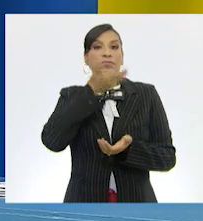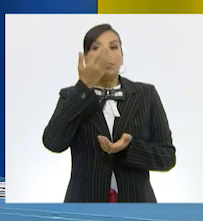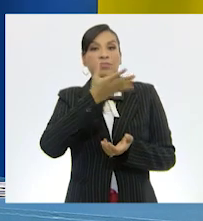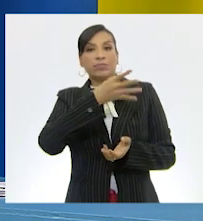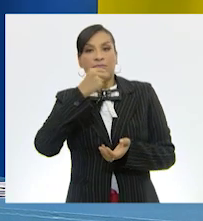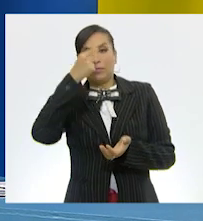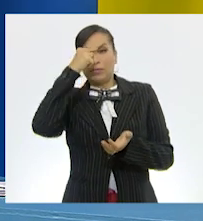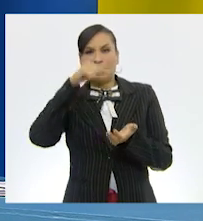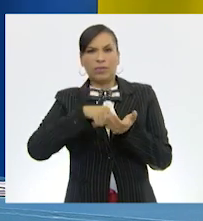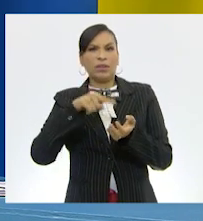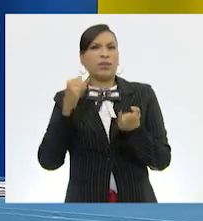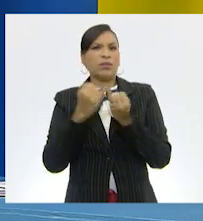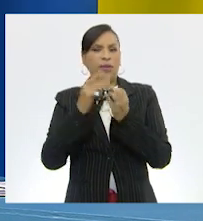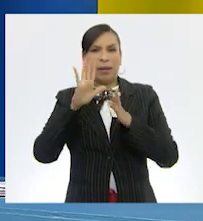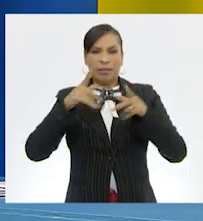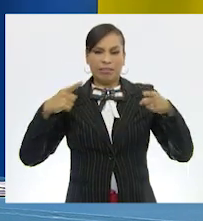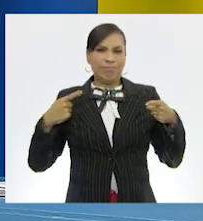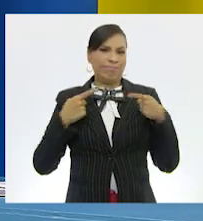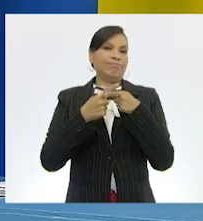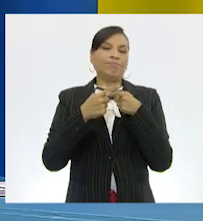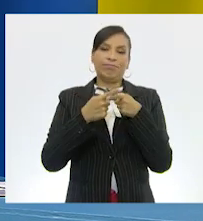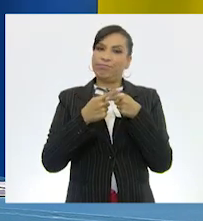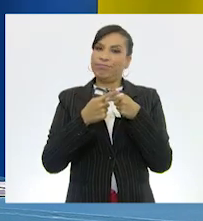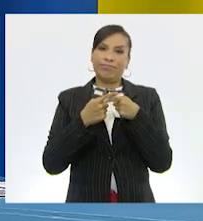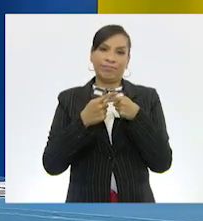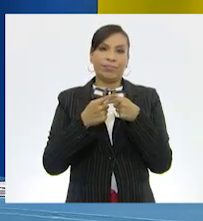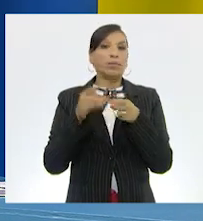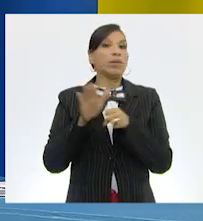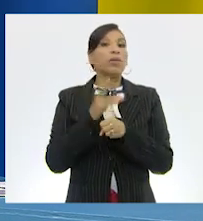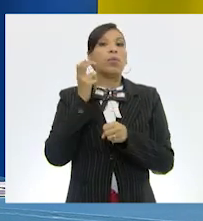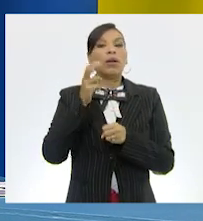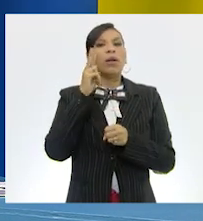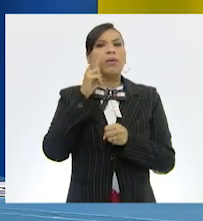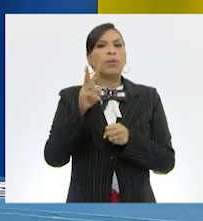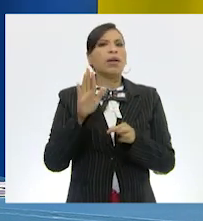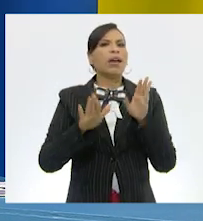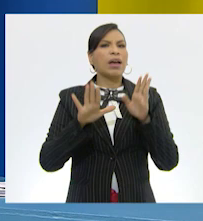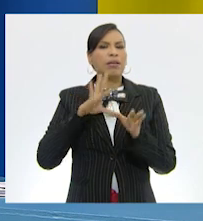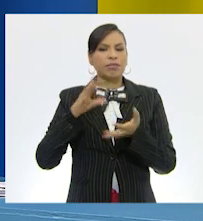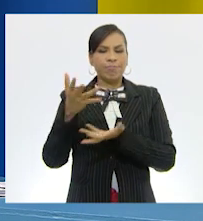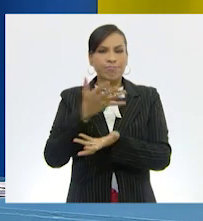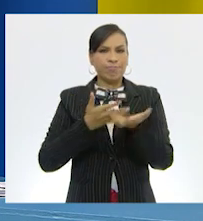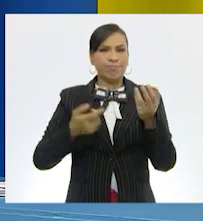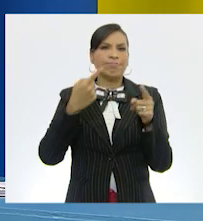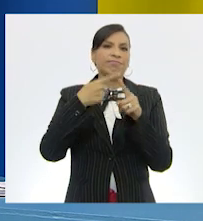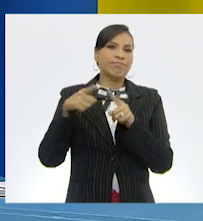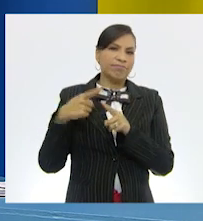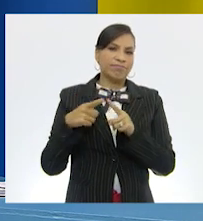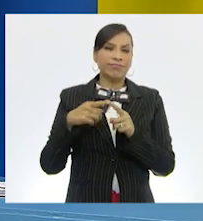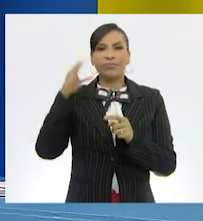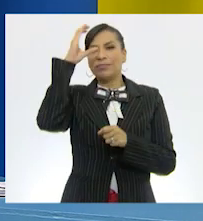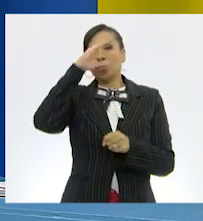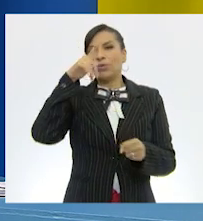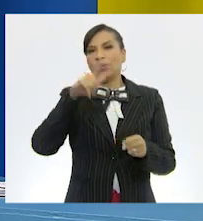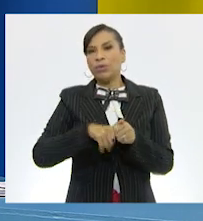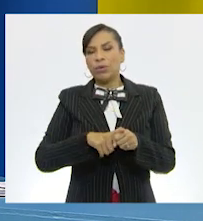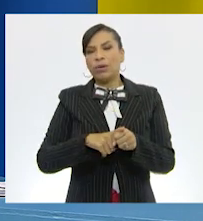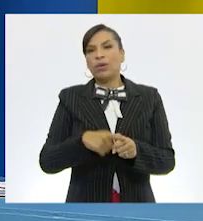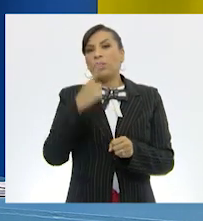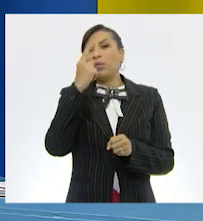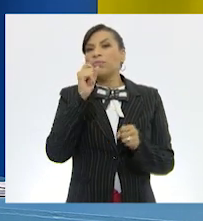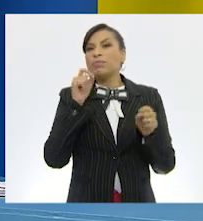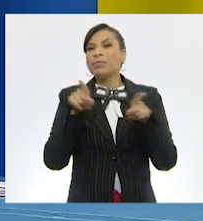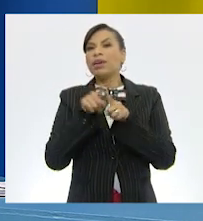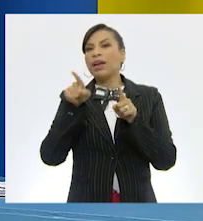arraigadas que crean en ellos un choque. Asimismo, vemos la coexistencia de diversas culturas en una